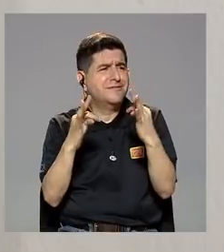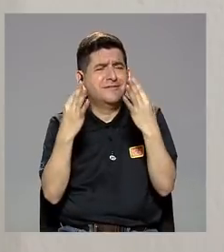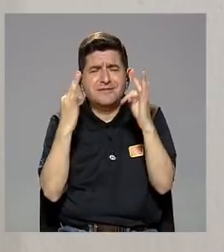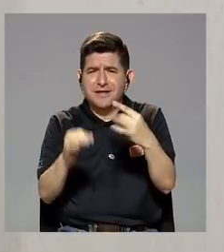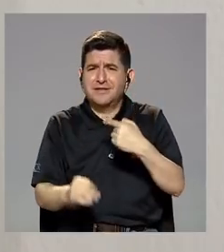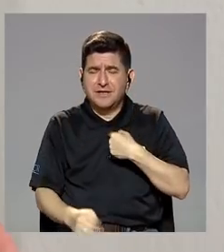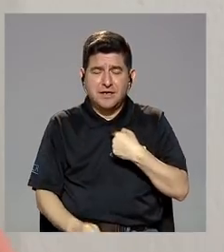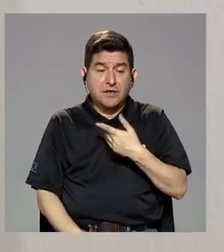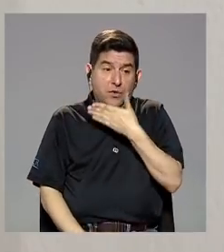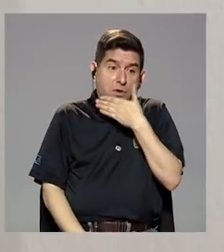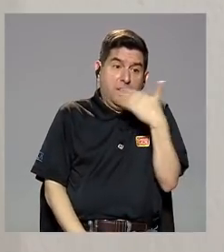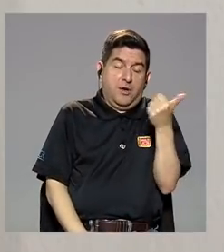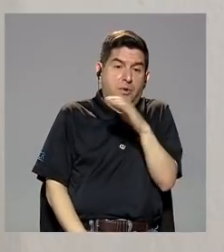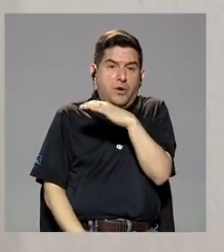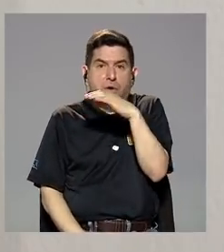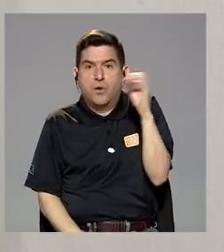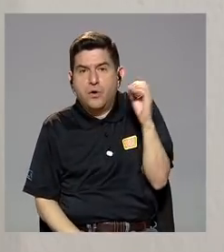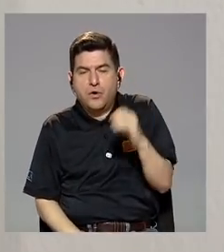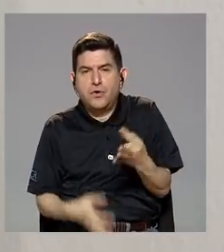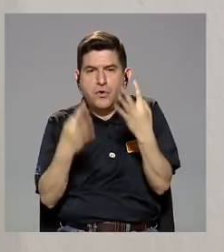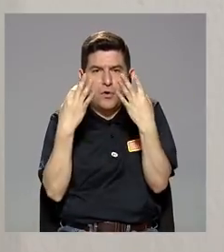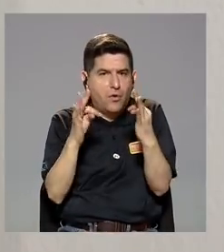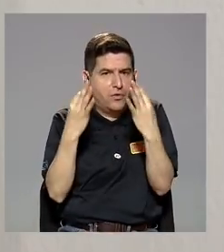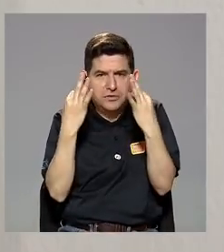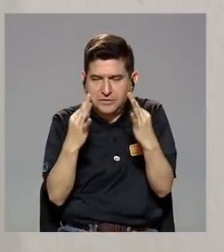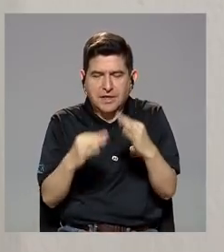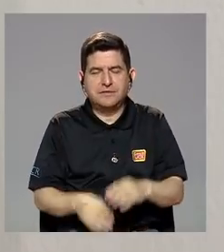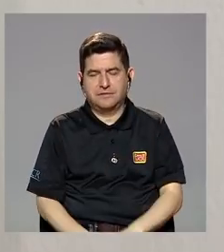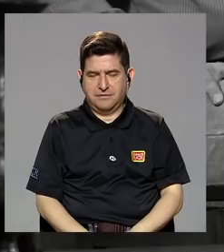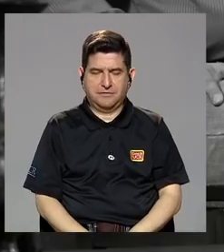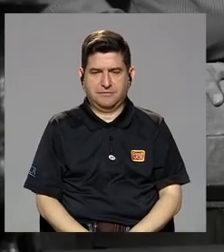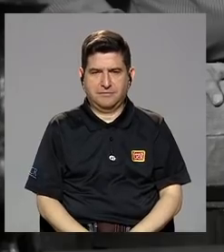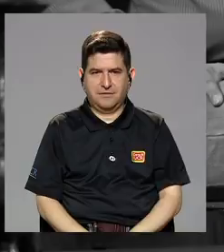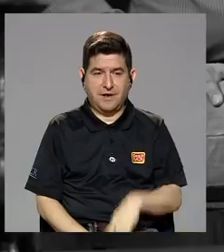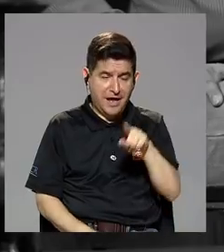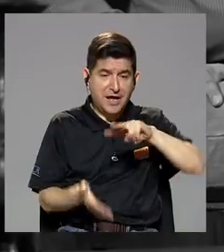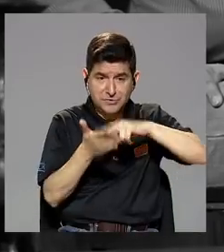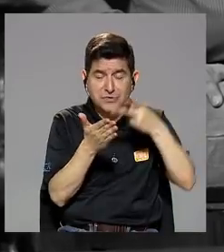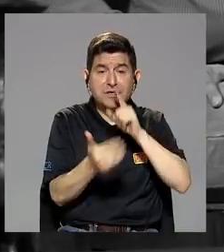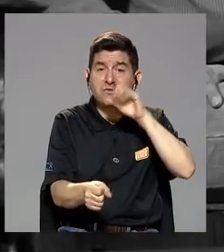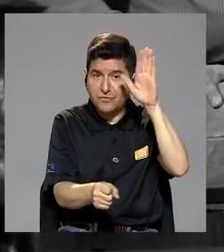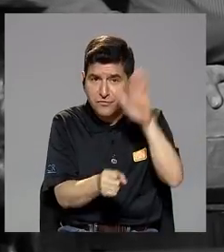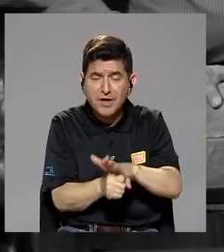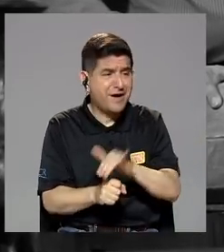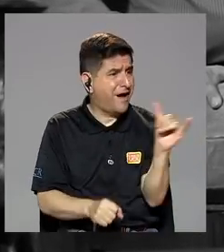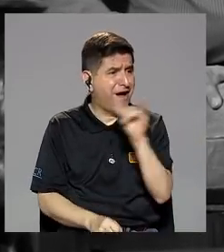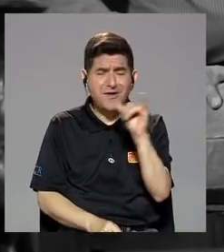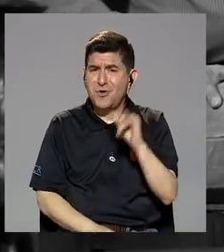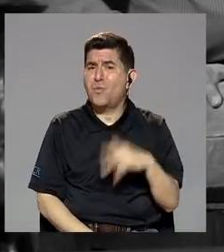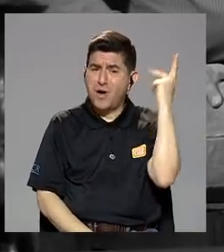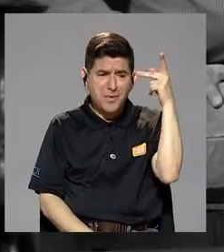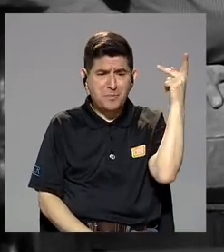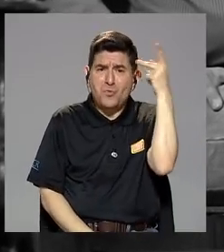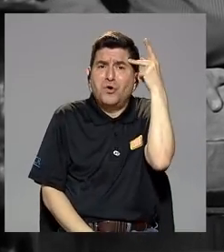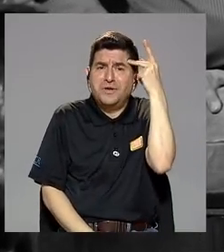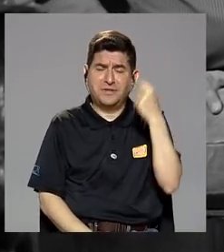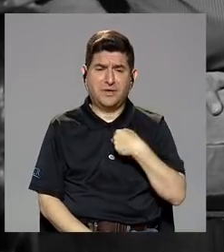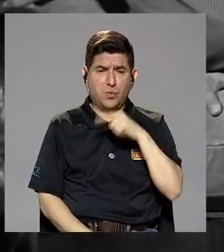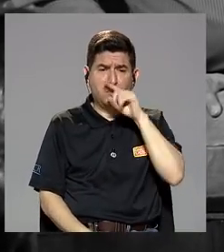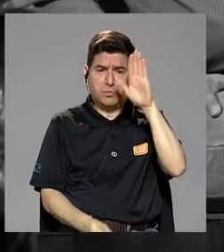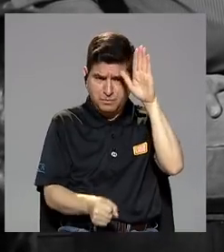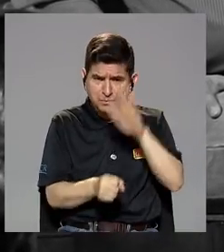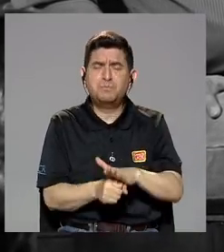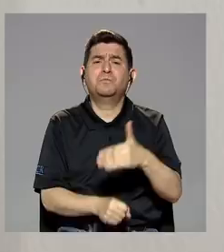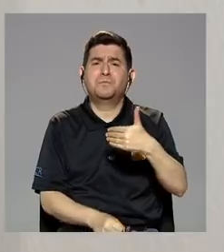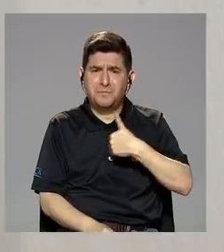el sino el mejor por lo menos hacer el esfuerzo eso se llama compromiso igual en la parte política uno tiene el compromiso